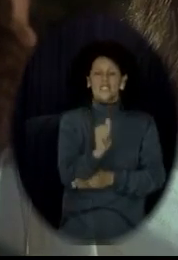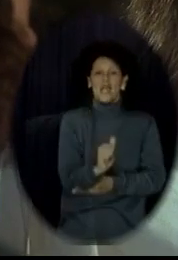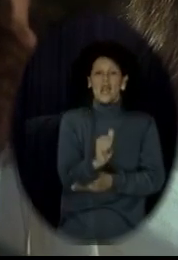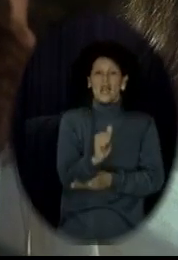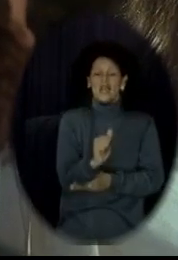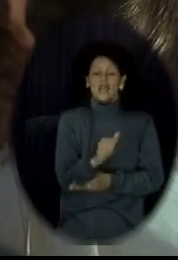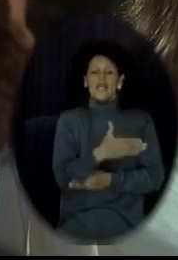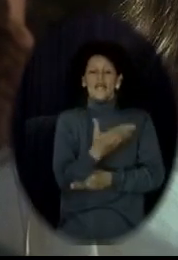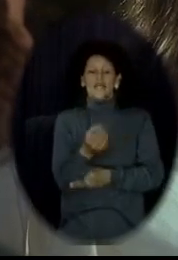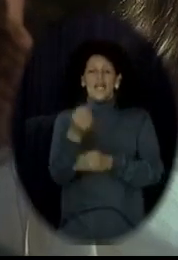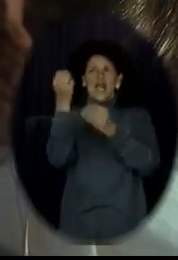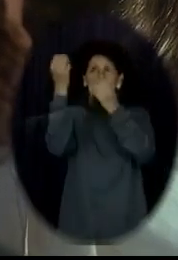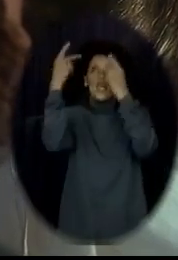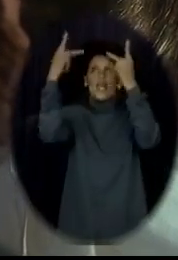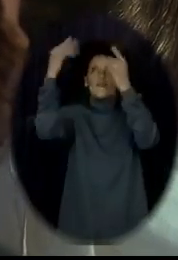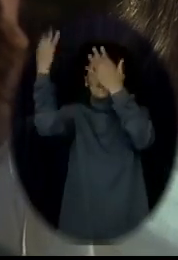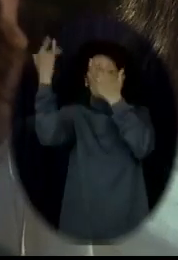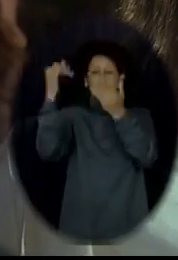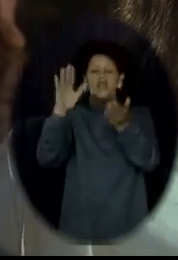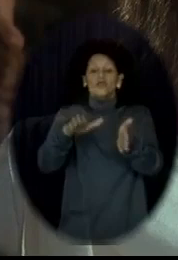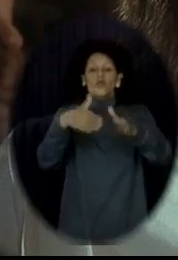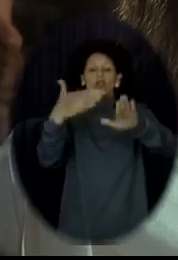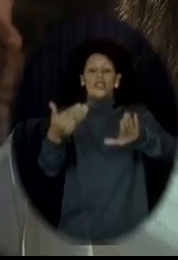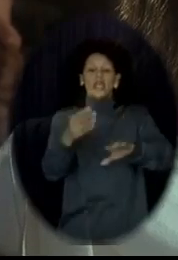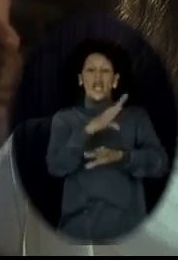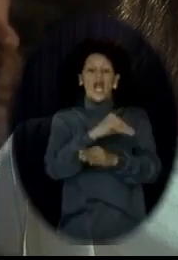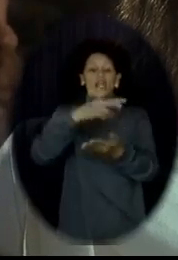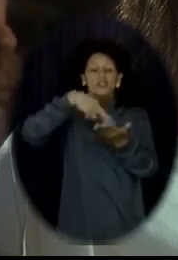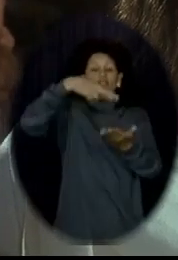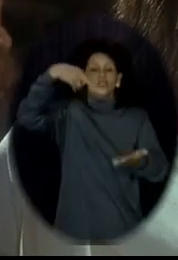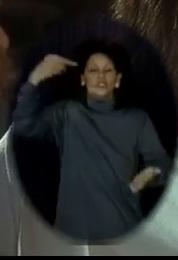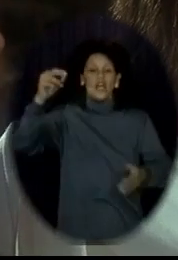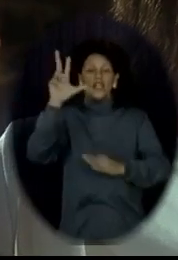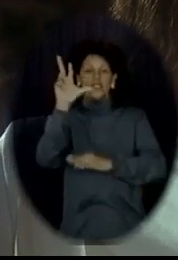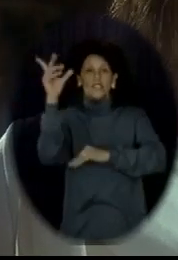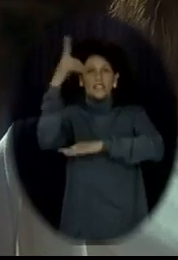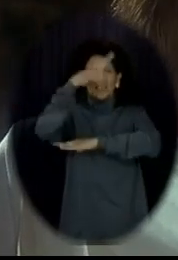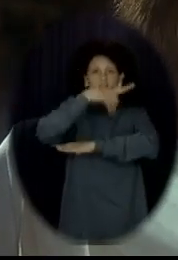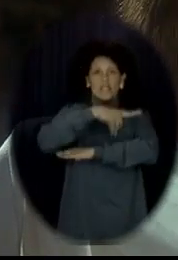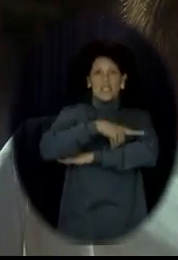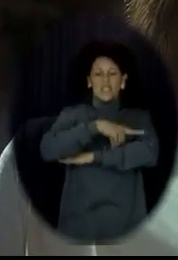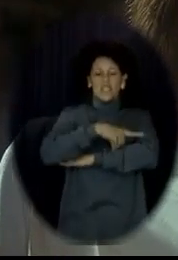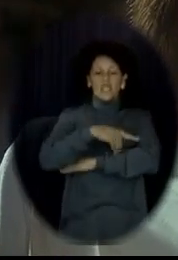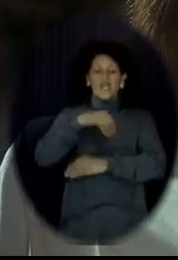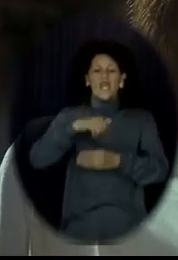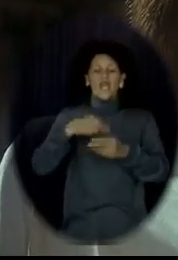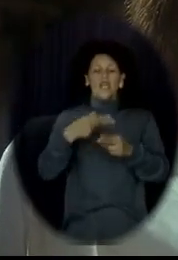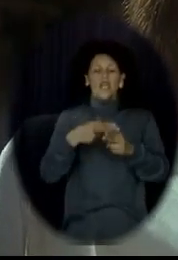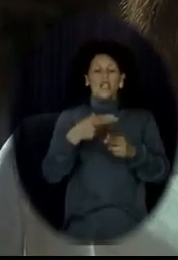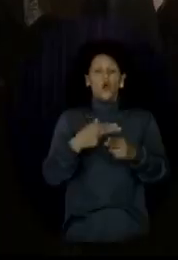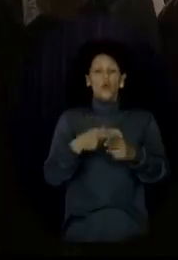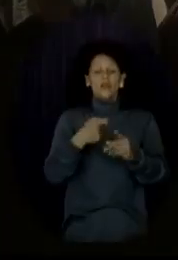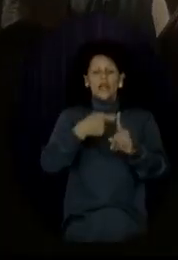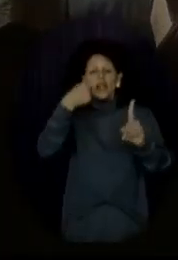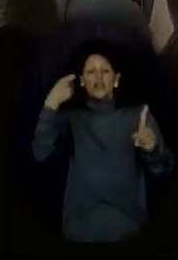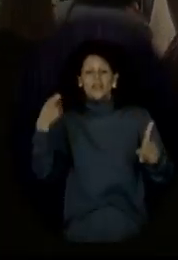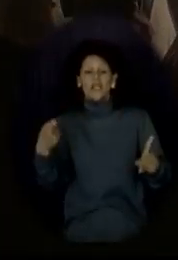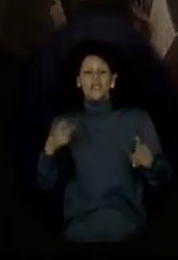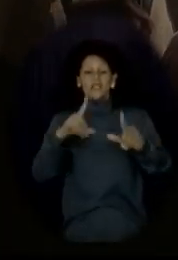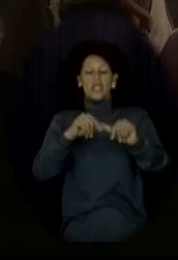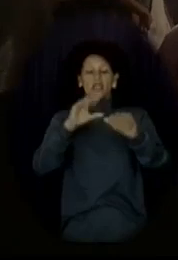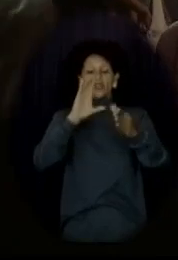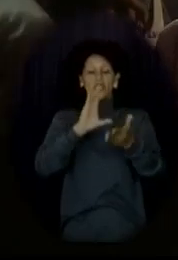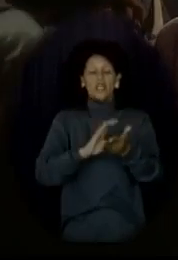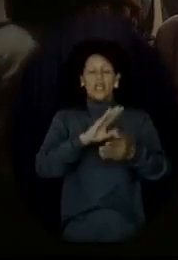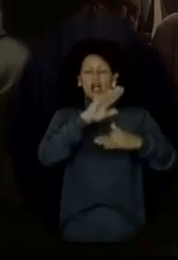Está escrito que el Mesías tenía que morir y resucitar al tercer día. Y en su